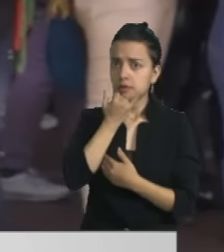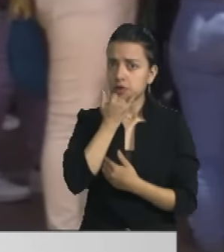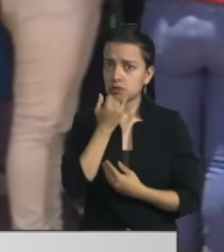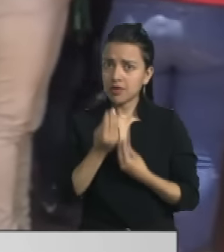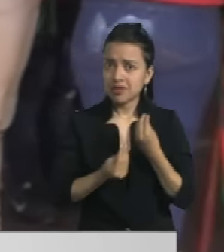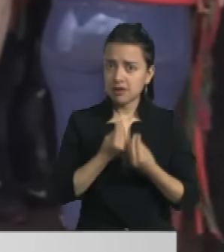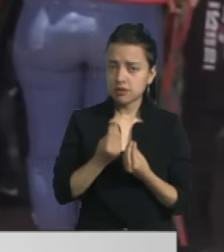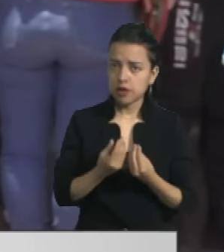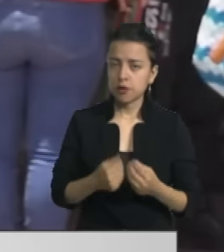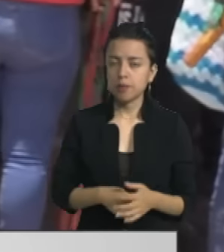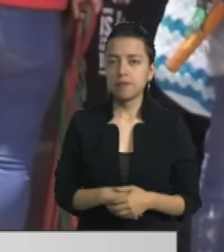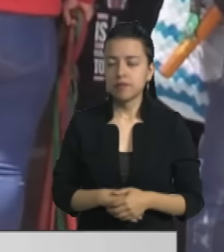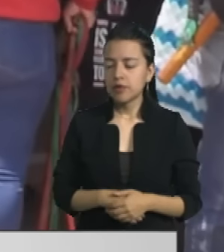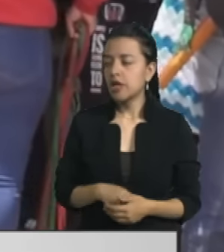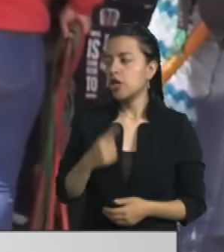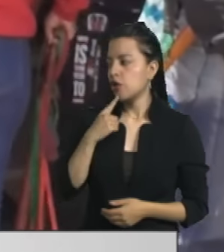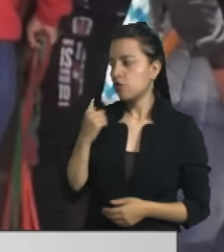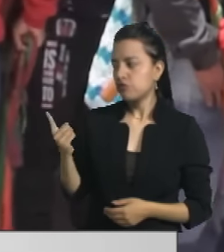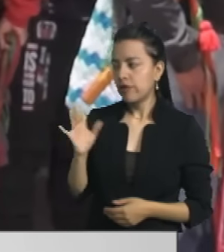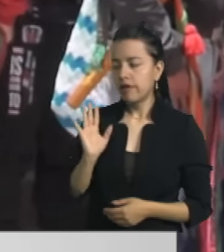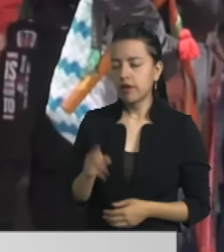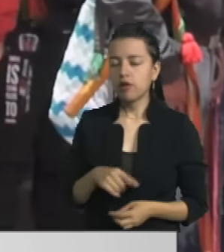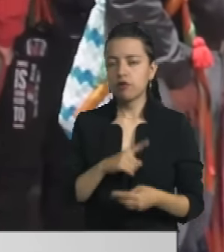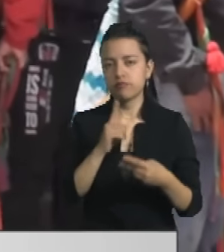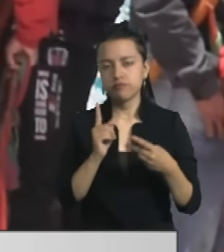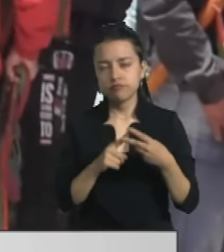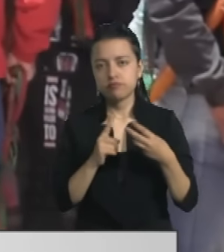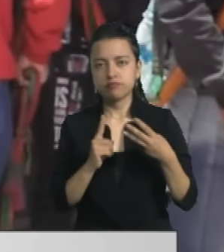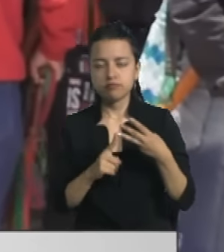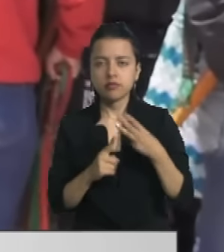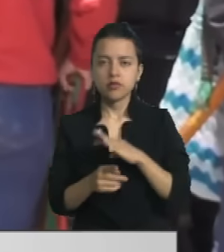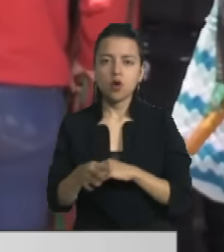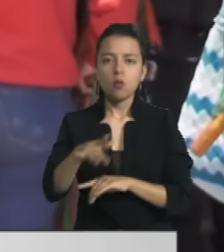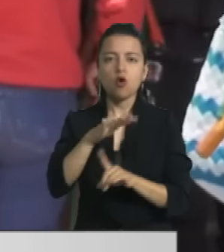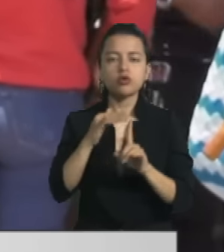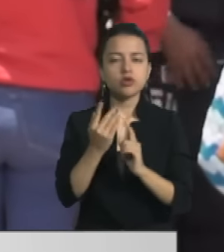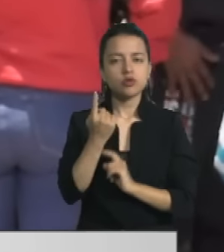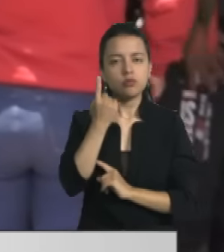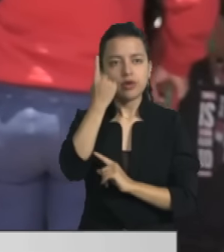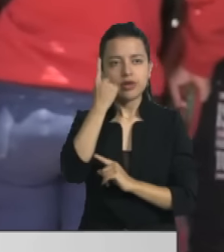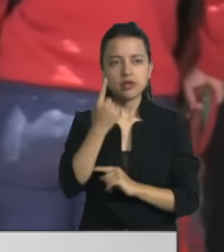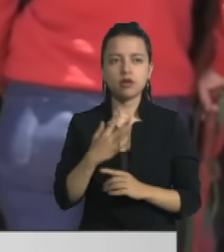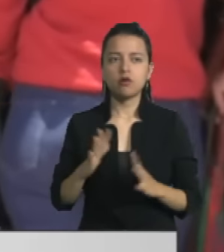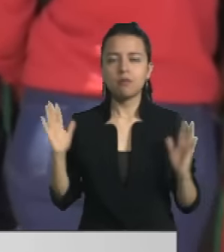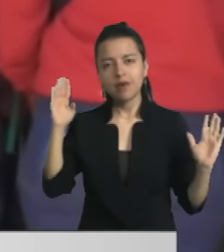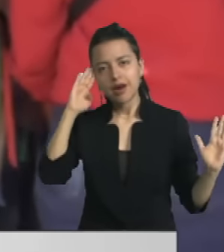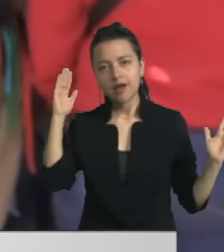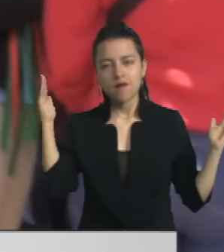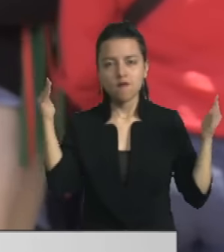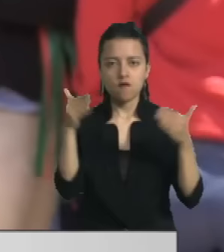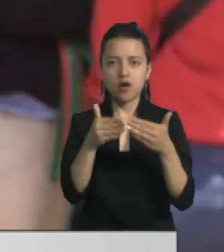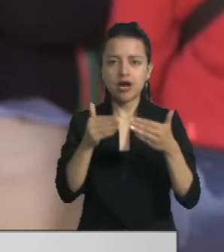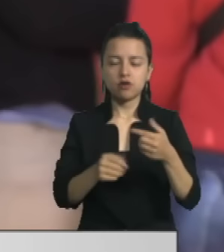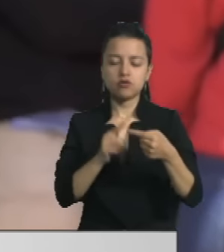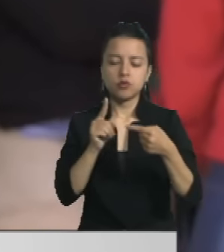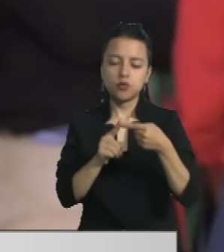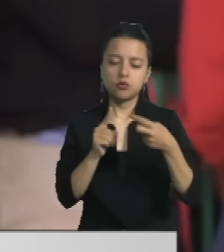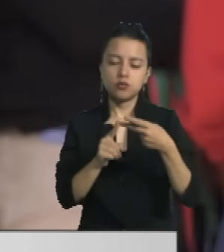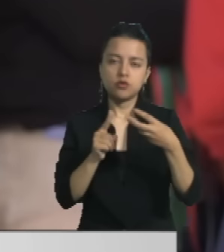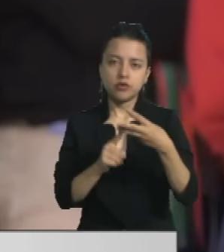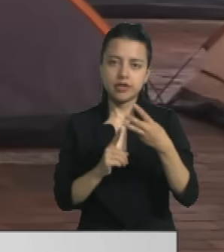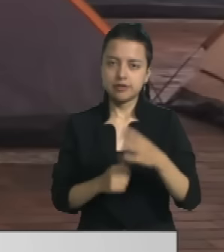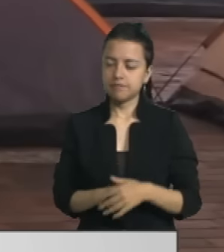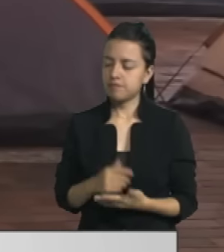otras peticiones que ya usted mencionó para de una manera política revisar y orientar esos caminos en desarrollo y En beneficio de las comunidades que hoy están